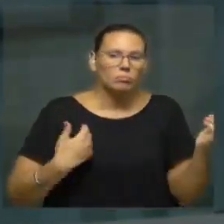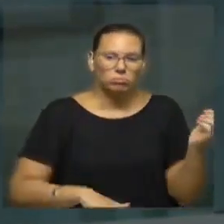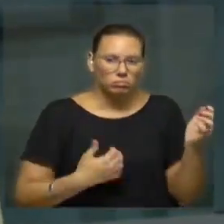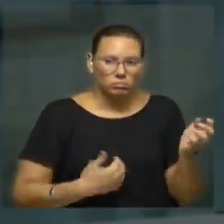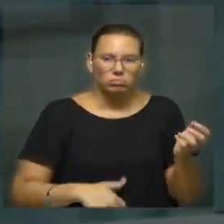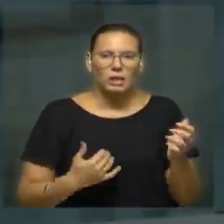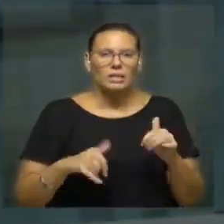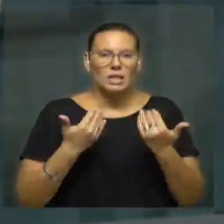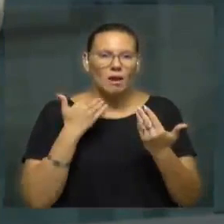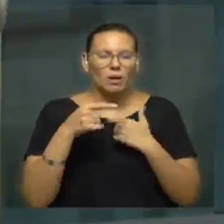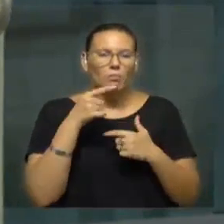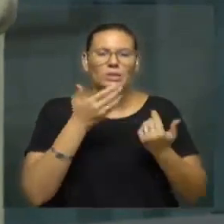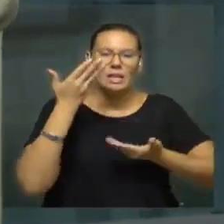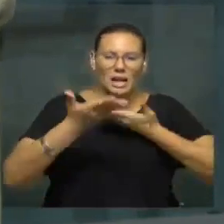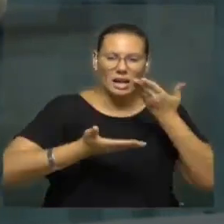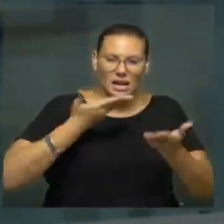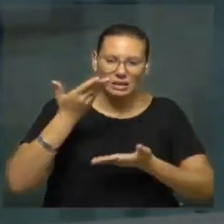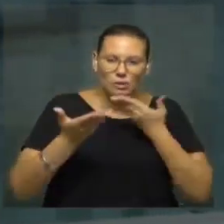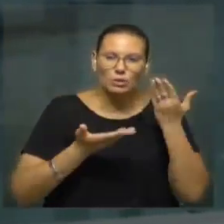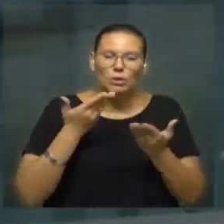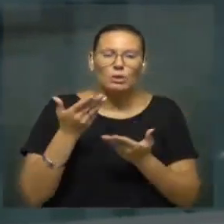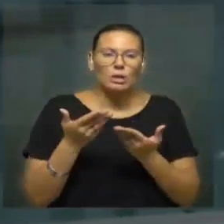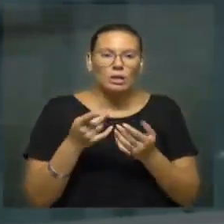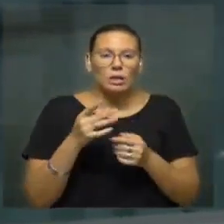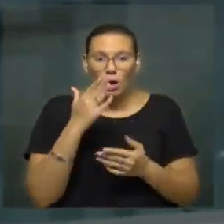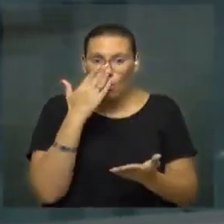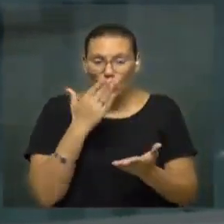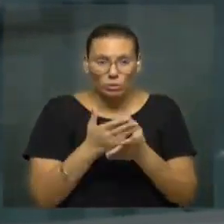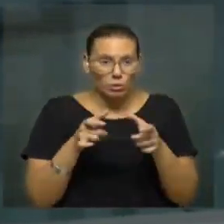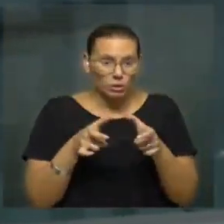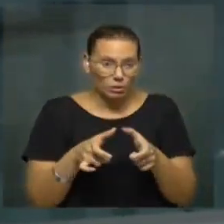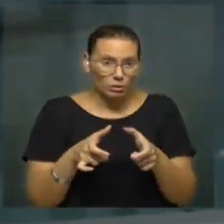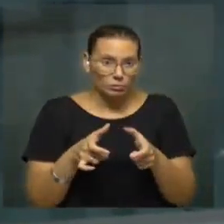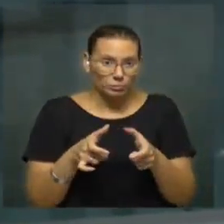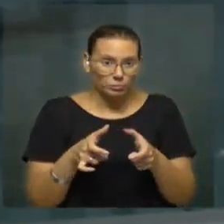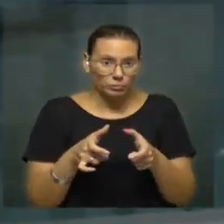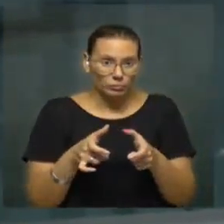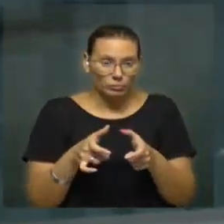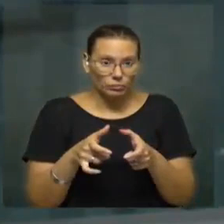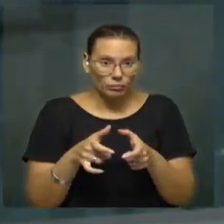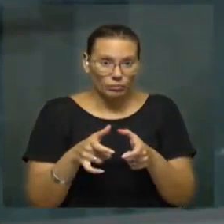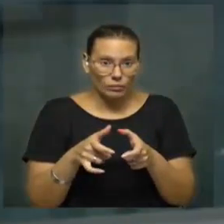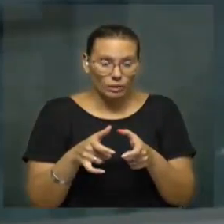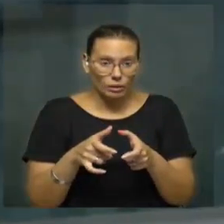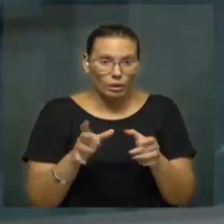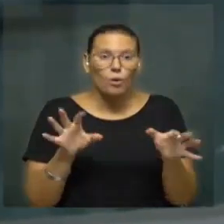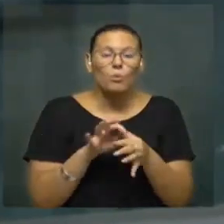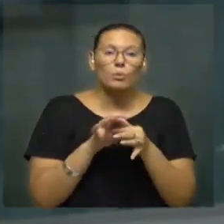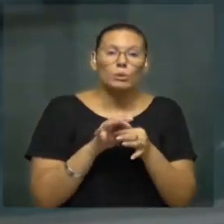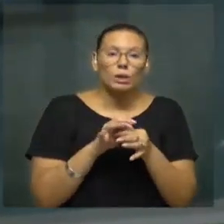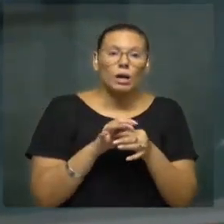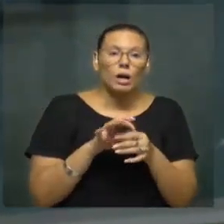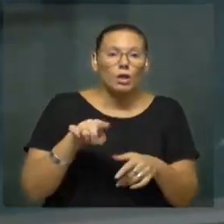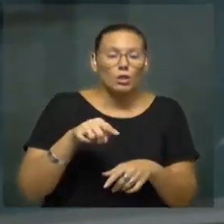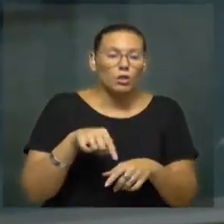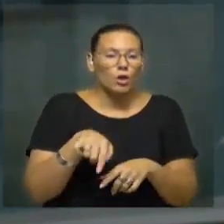estábamos hablando de esta canción en particular, bueno, que aparece en el último disco. Y que está también conectada de alguna manera donde